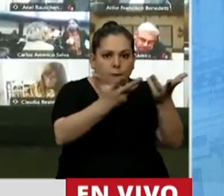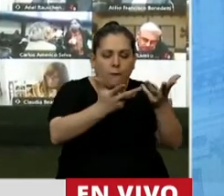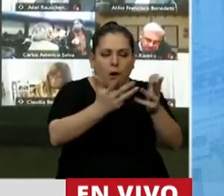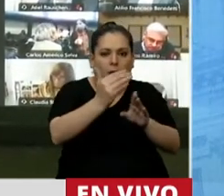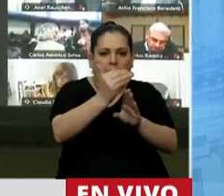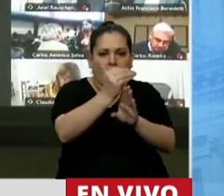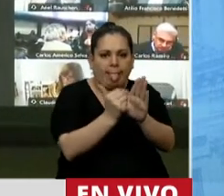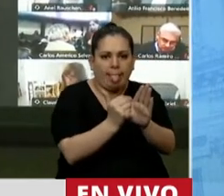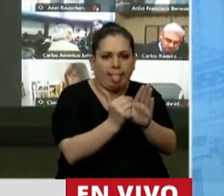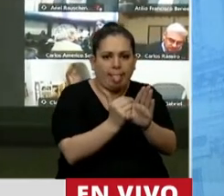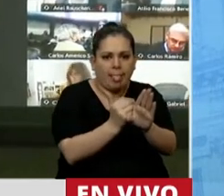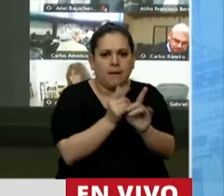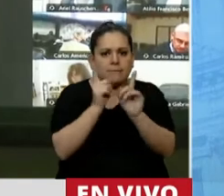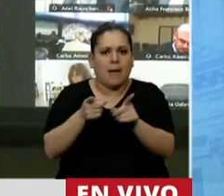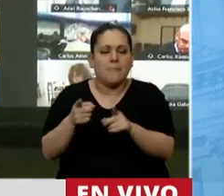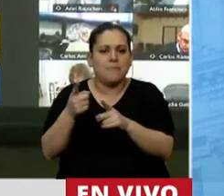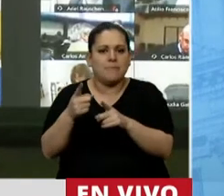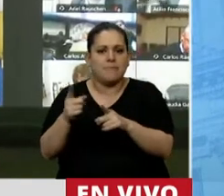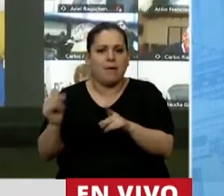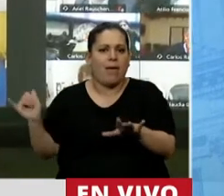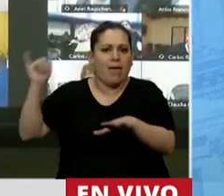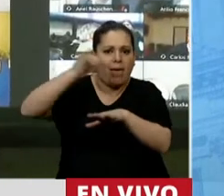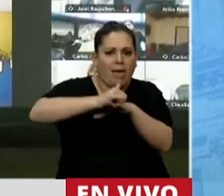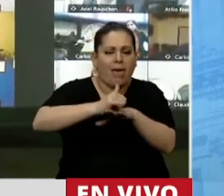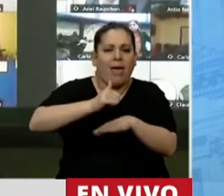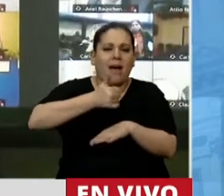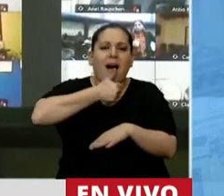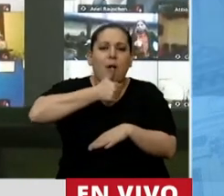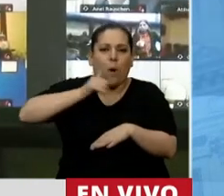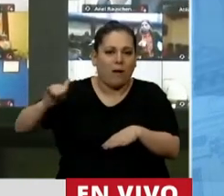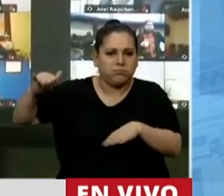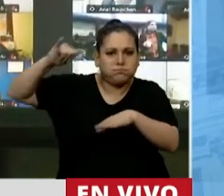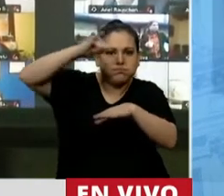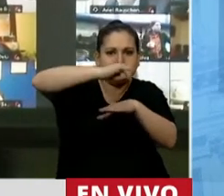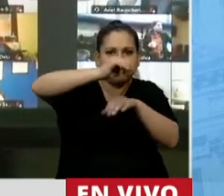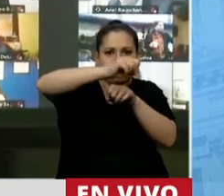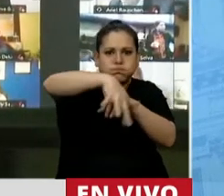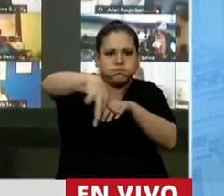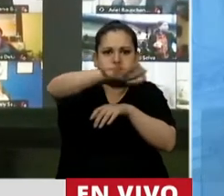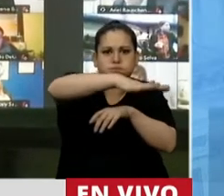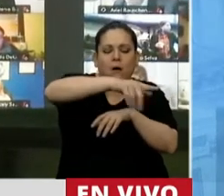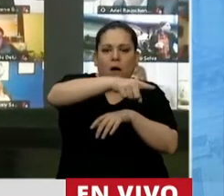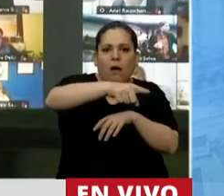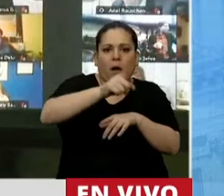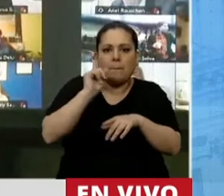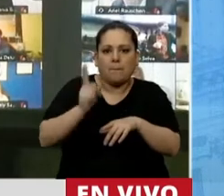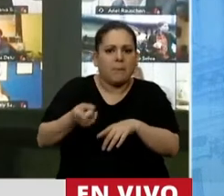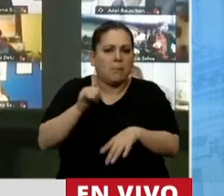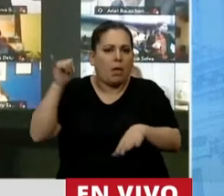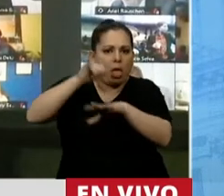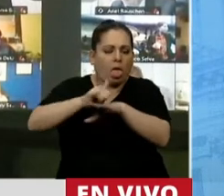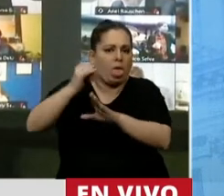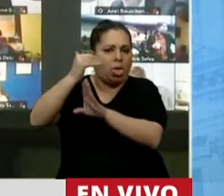Cortaba la mitad las horas de vuelo para algo tan importante como los aviones hidrantes. Hicieron lo mismo con